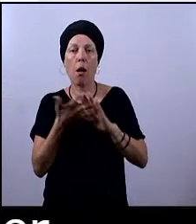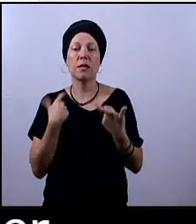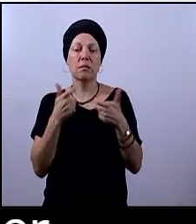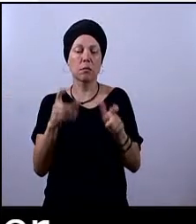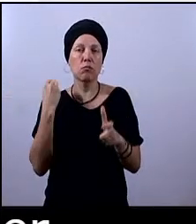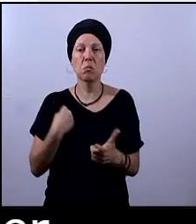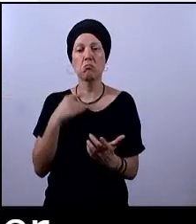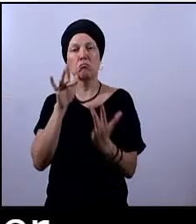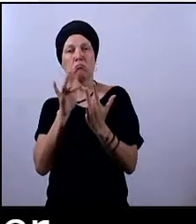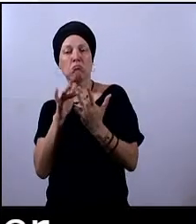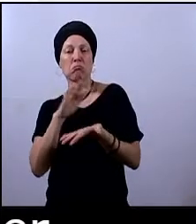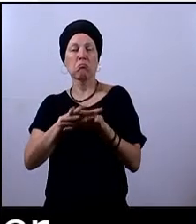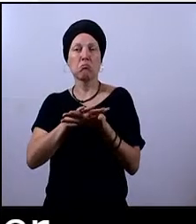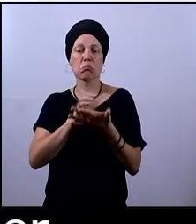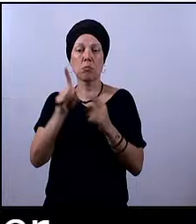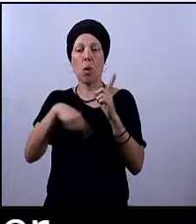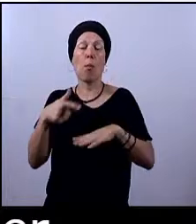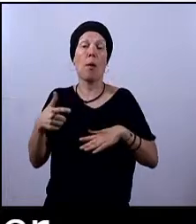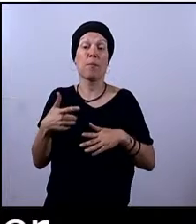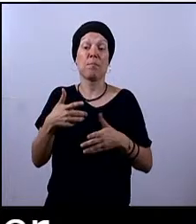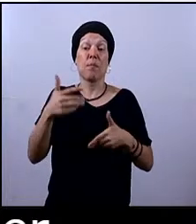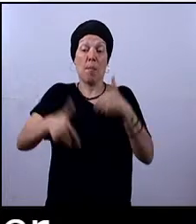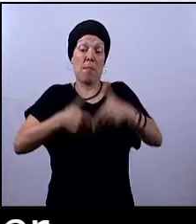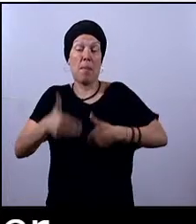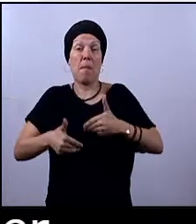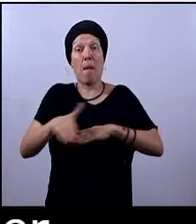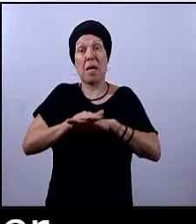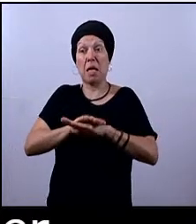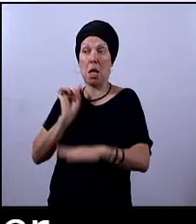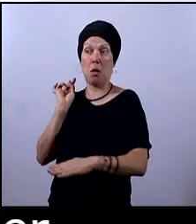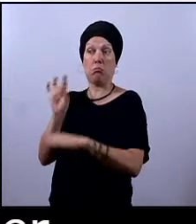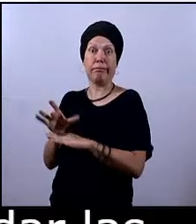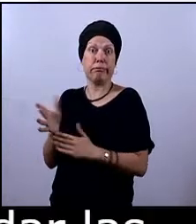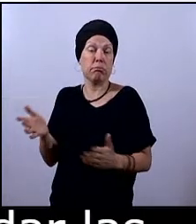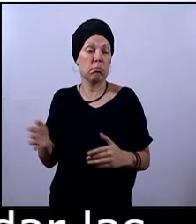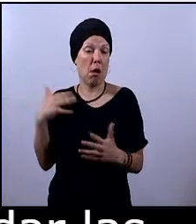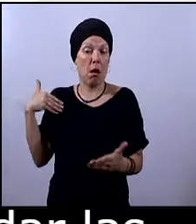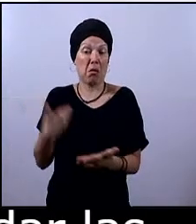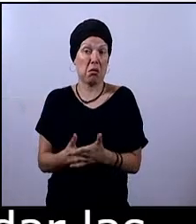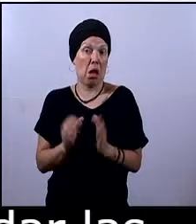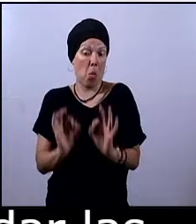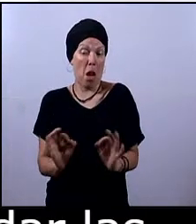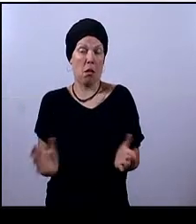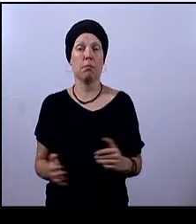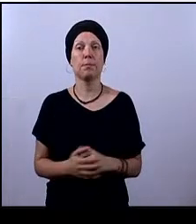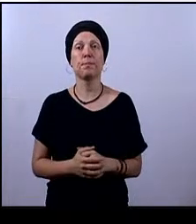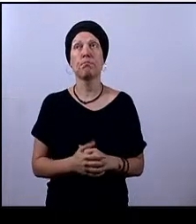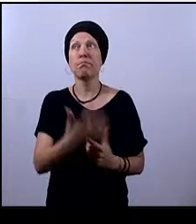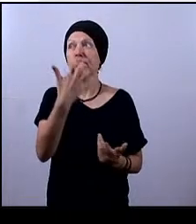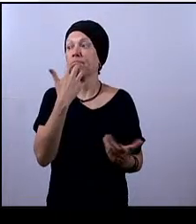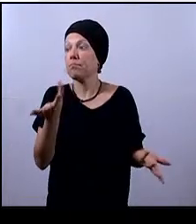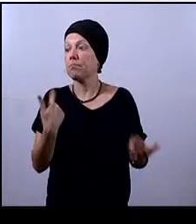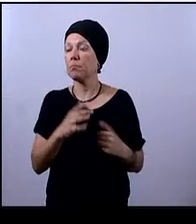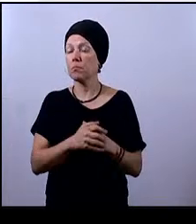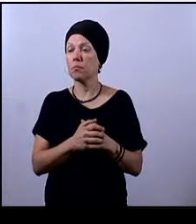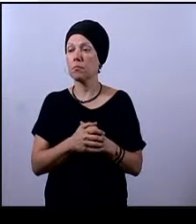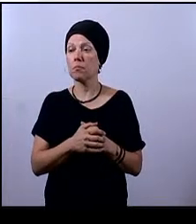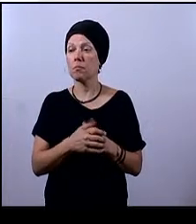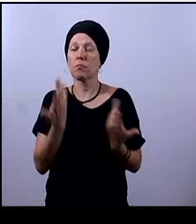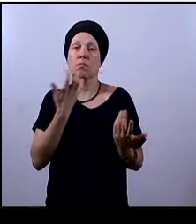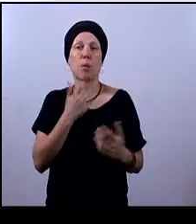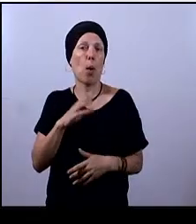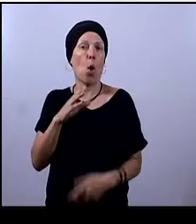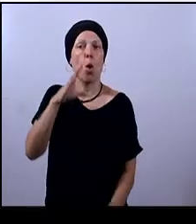sector y vamos a trasladar las demandas al Ministerio como hemos hecho hasta ahora. En el caso de los despojos del